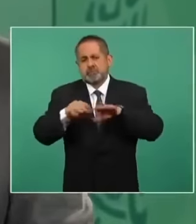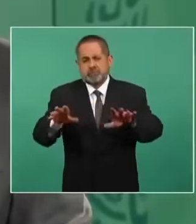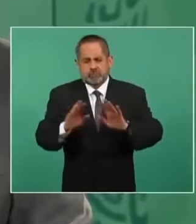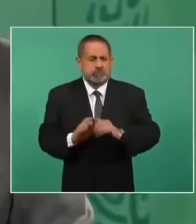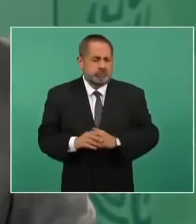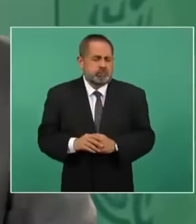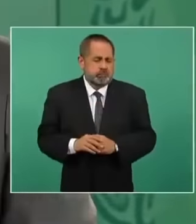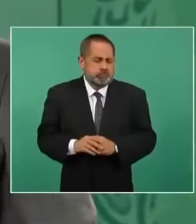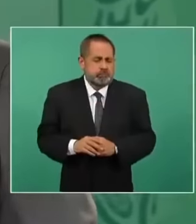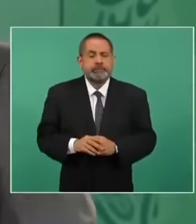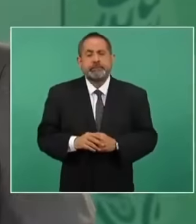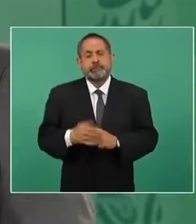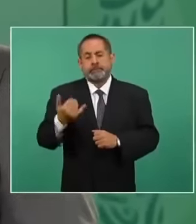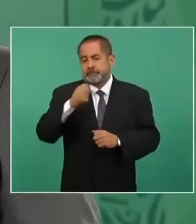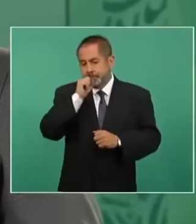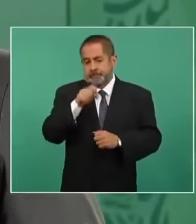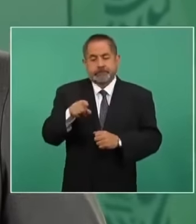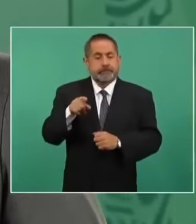Pero también